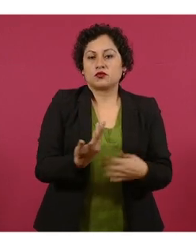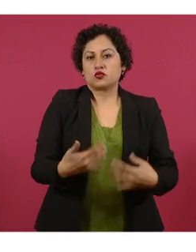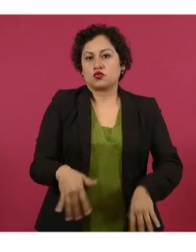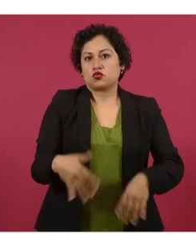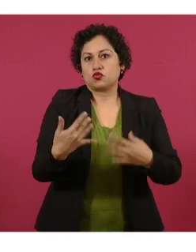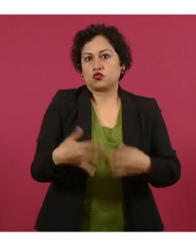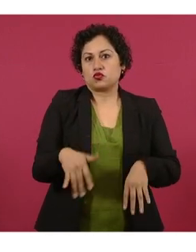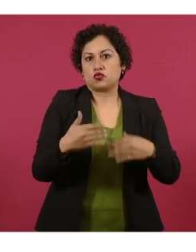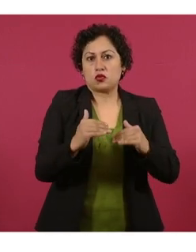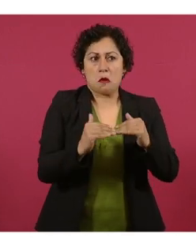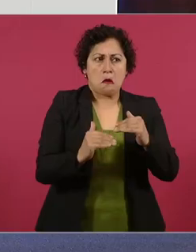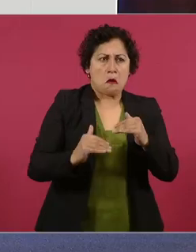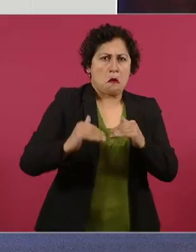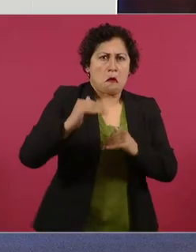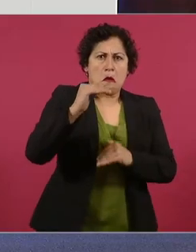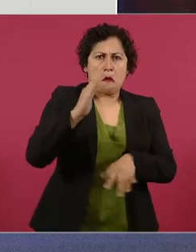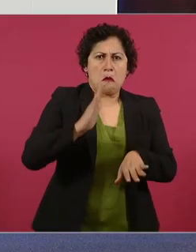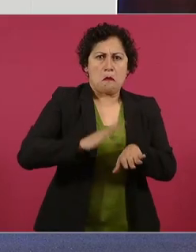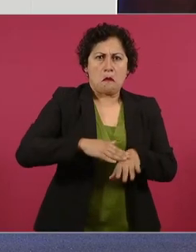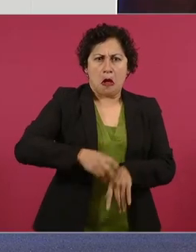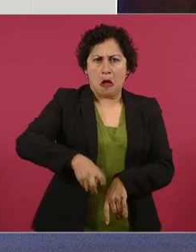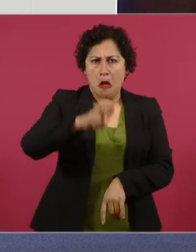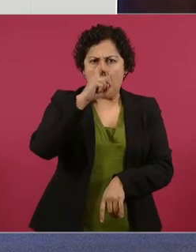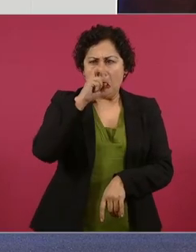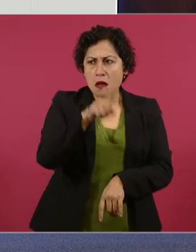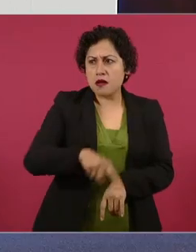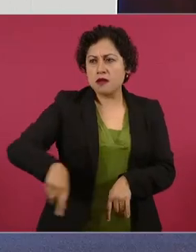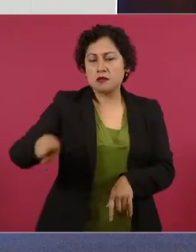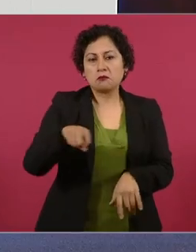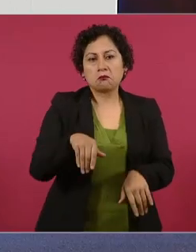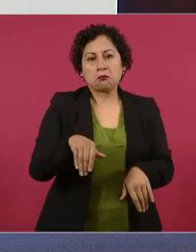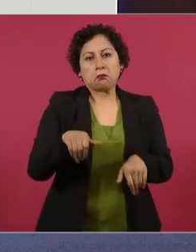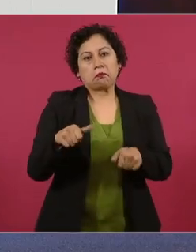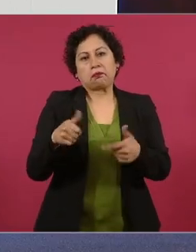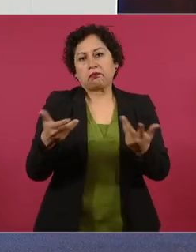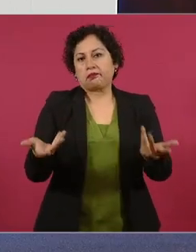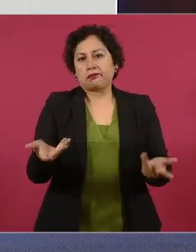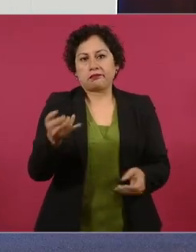importante porcentaje de los trabajadores se quedaron sin la posibilidad de